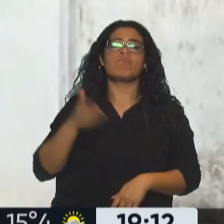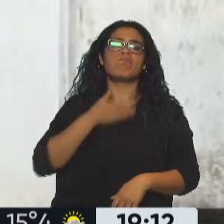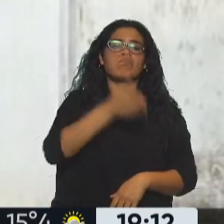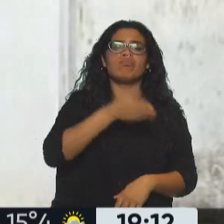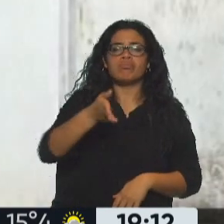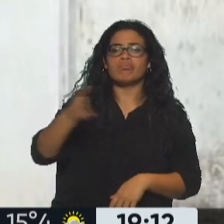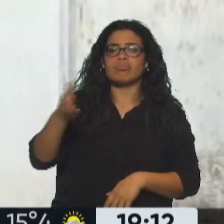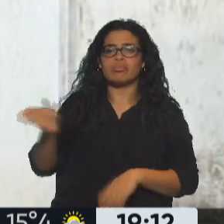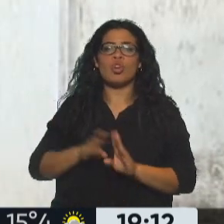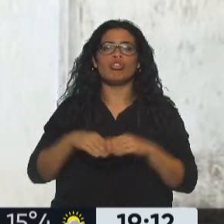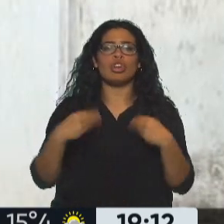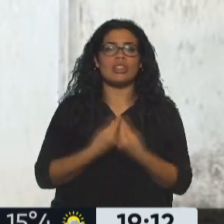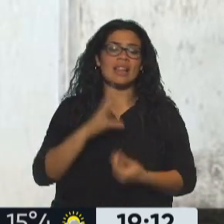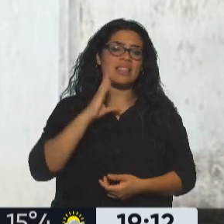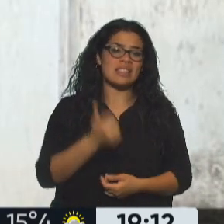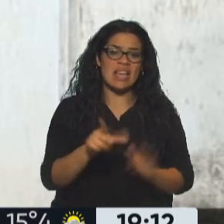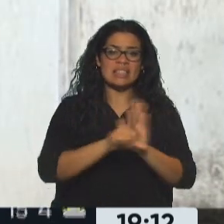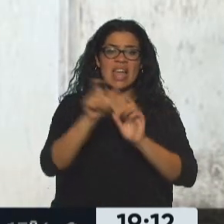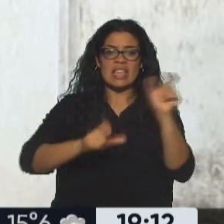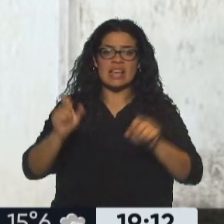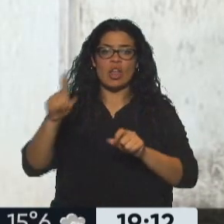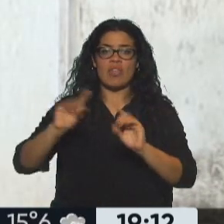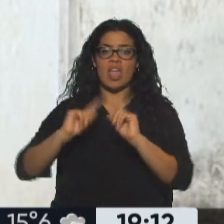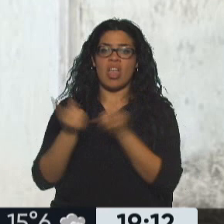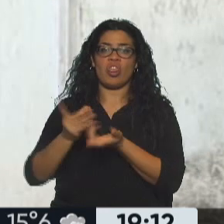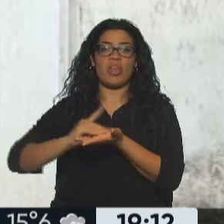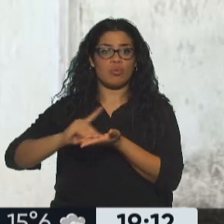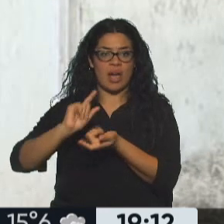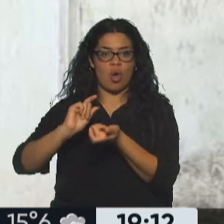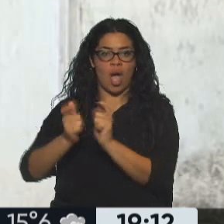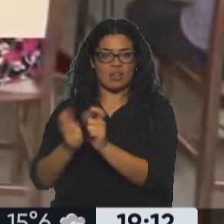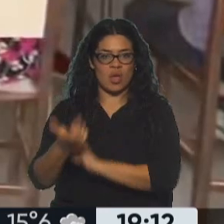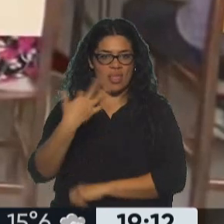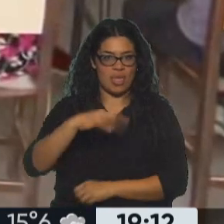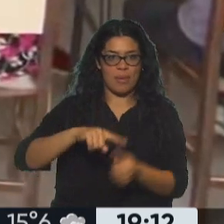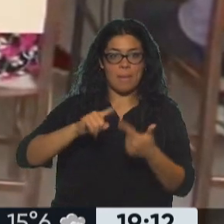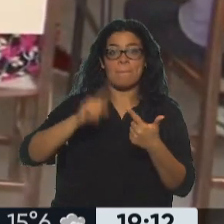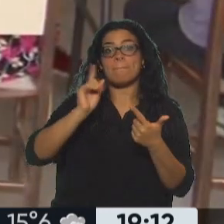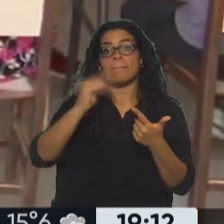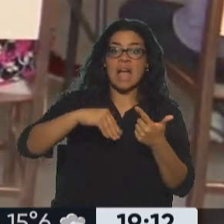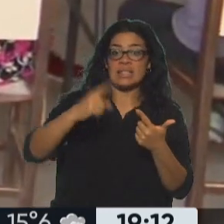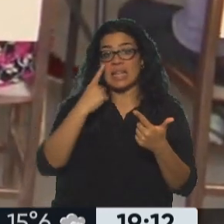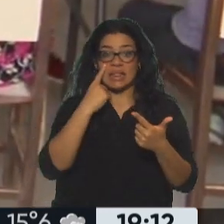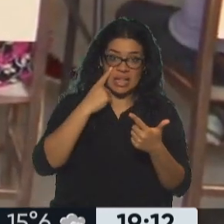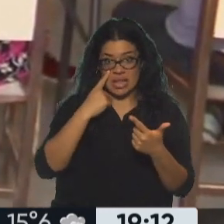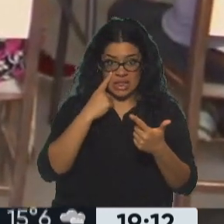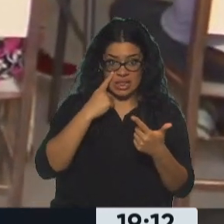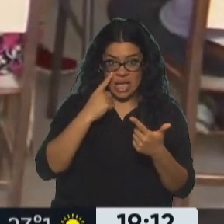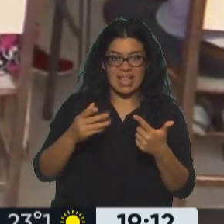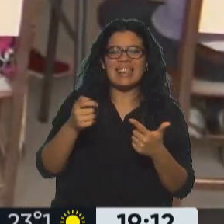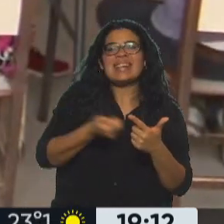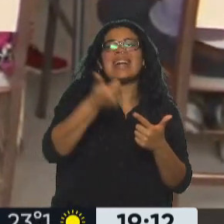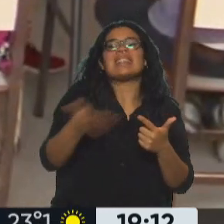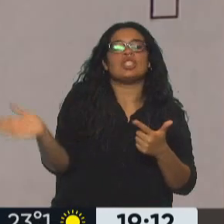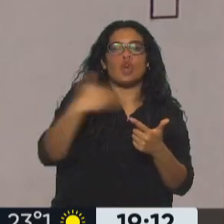16 legisladores de la Cámara de Diputados, pero también intendentes, concejales en la mayoría de los municipios, excepto en